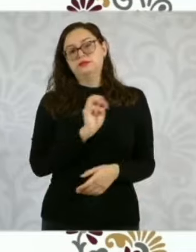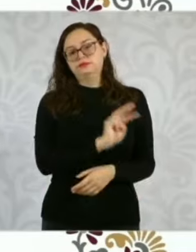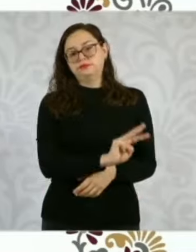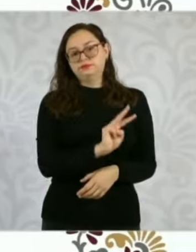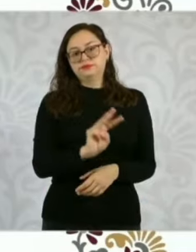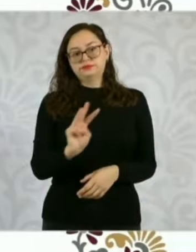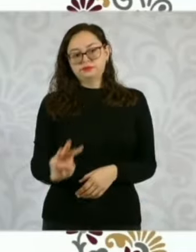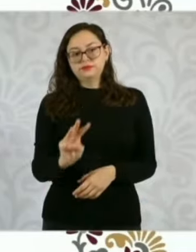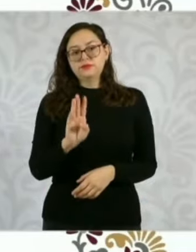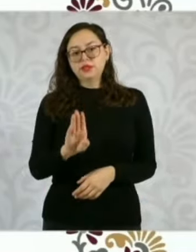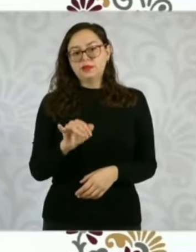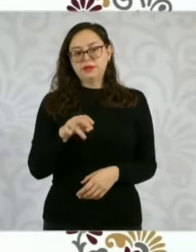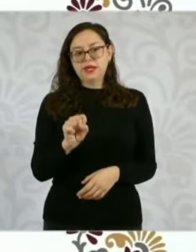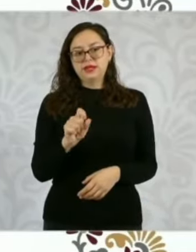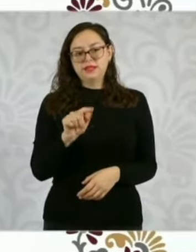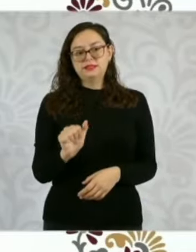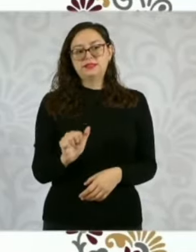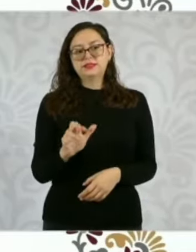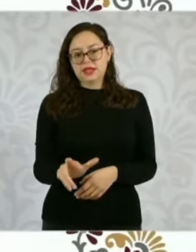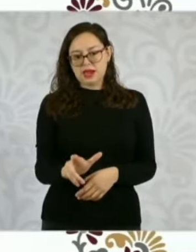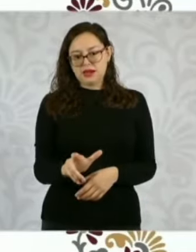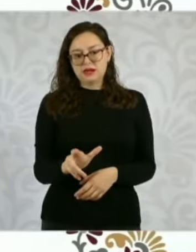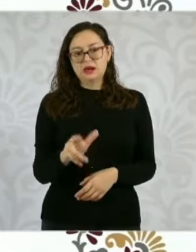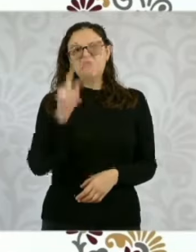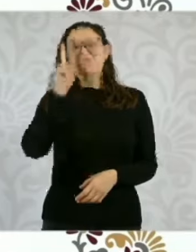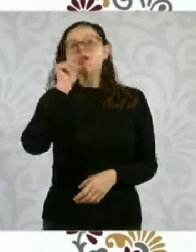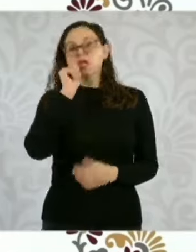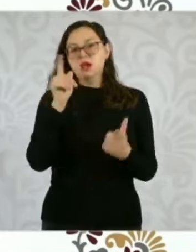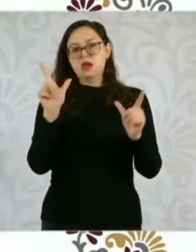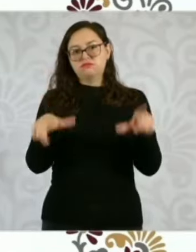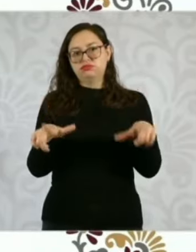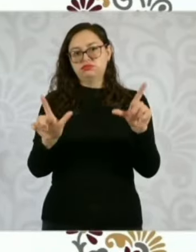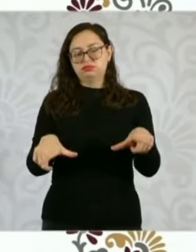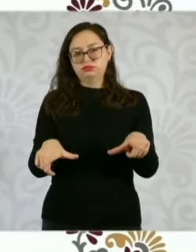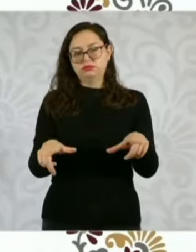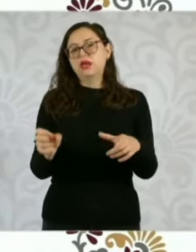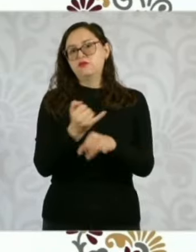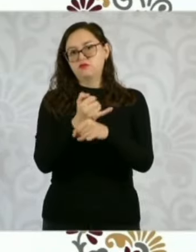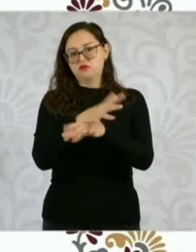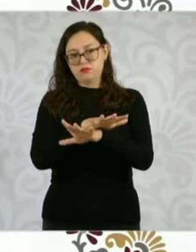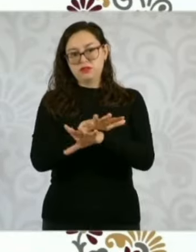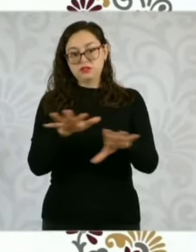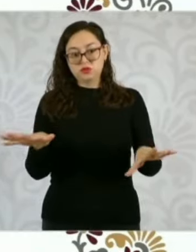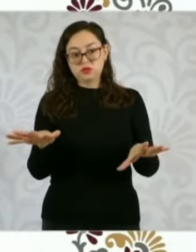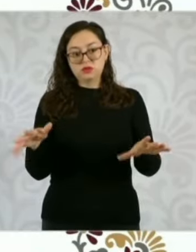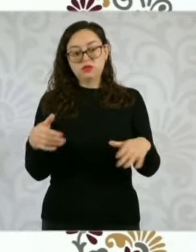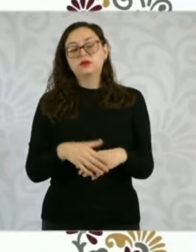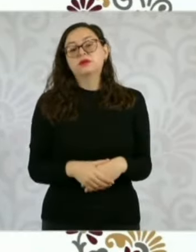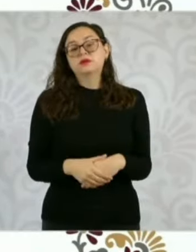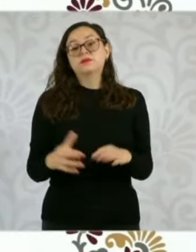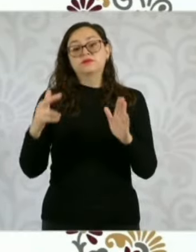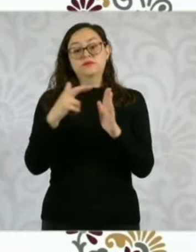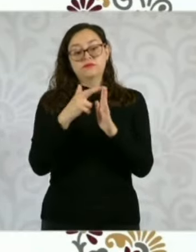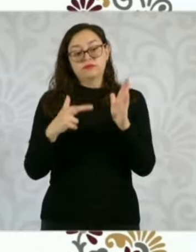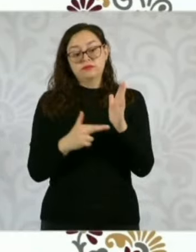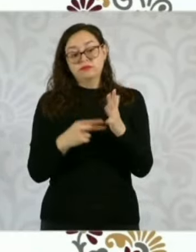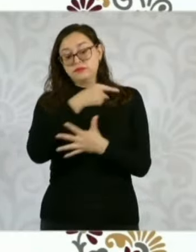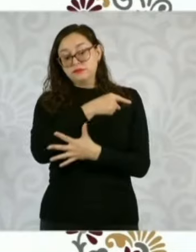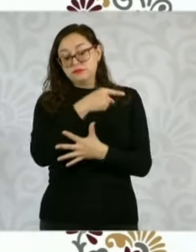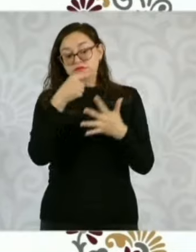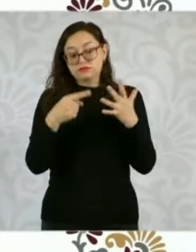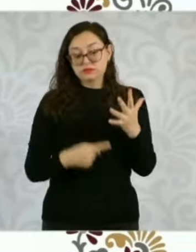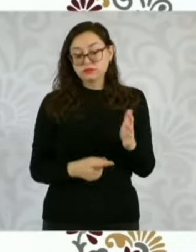Secretaría de Bienestar a partir del día de mañana. Y los requisitos, esto es muy importante para